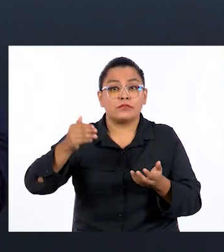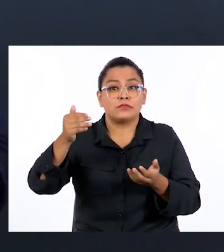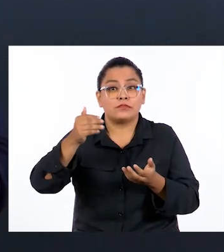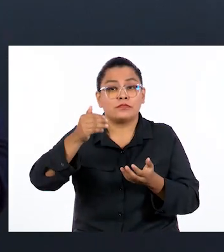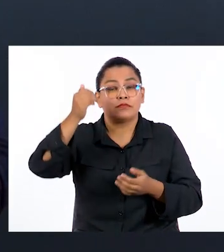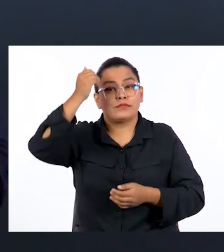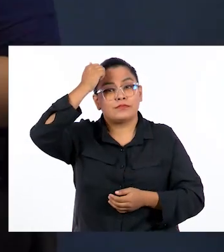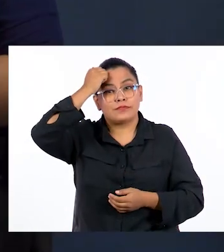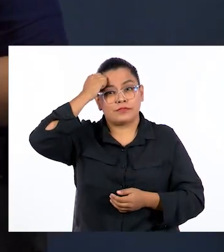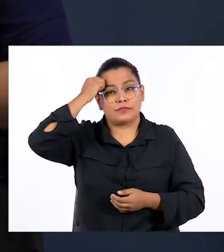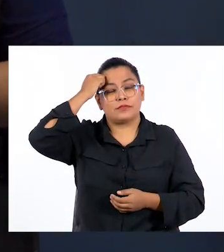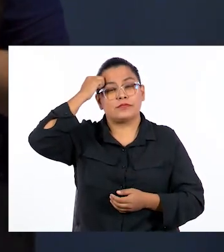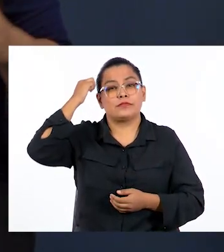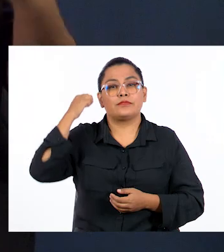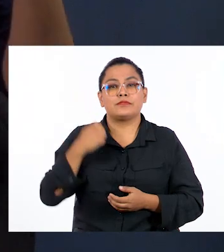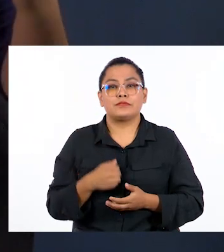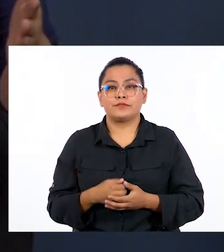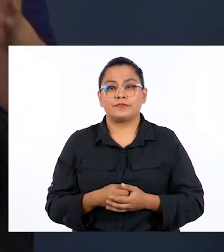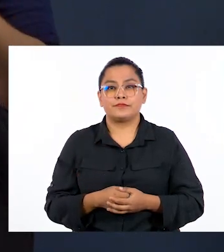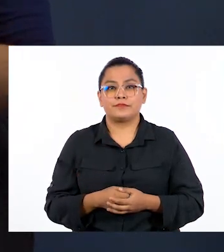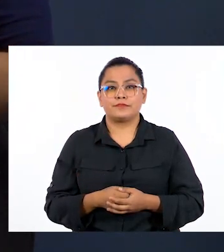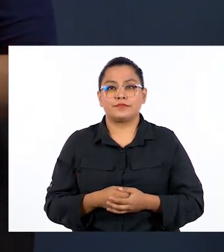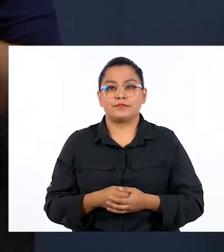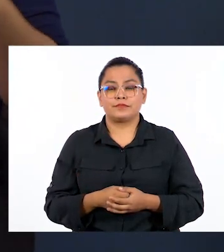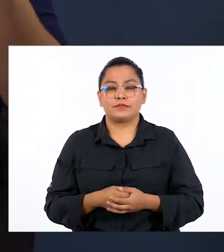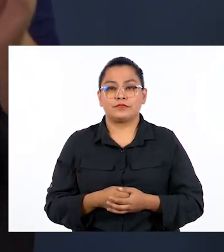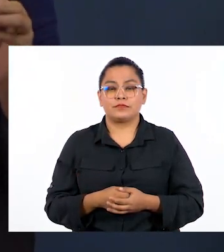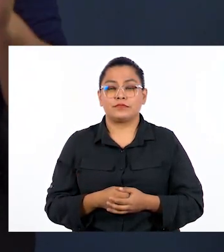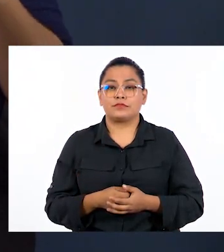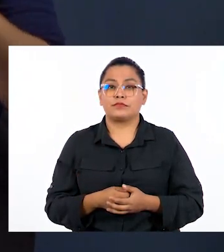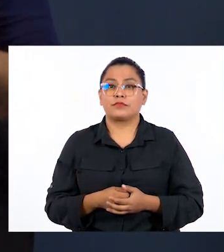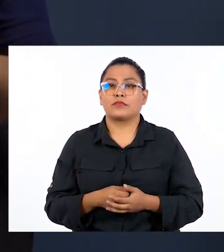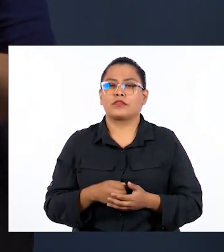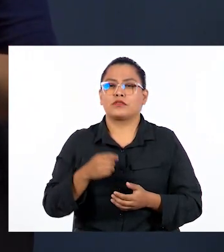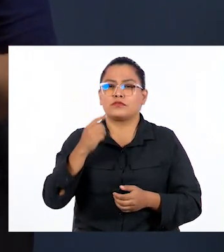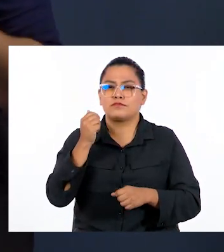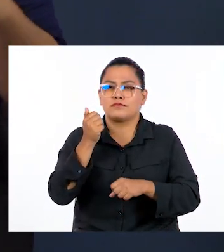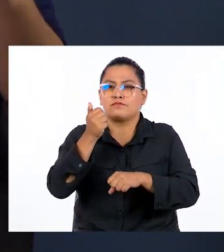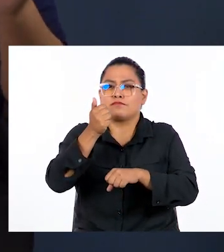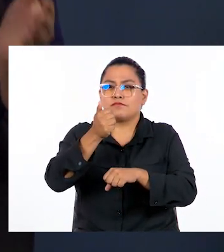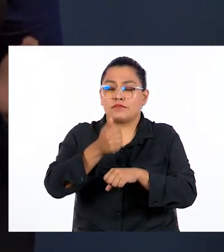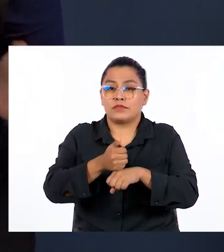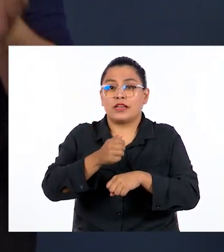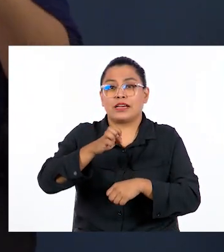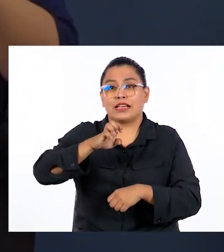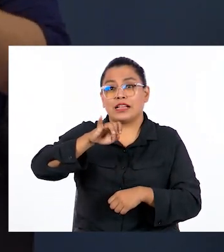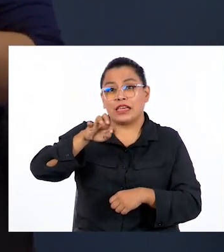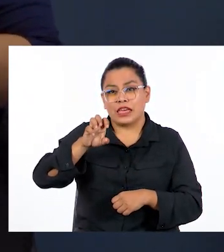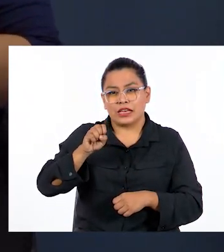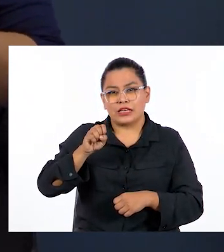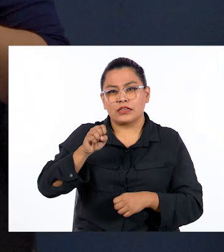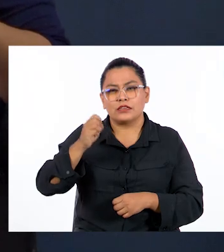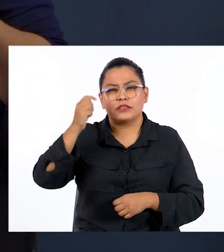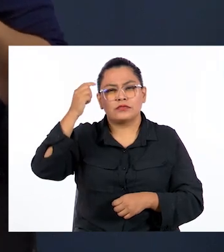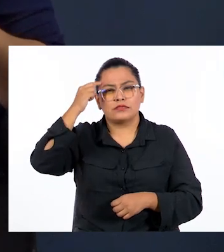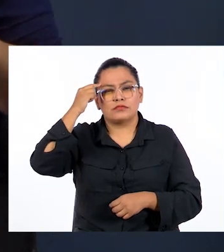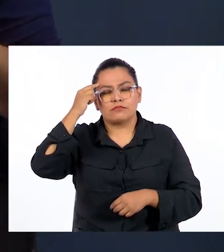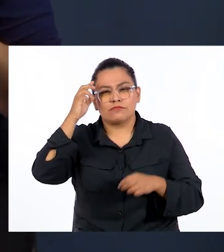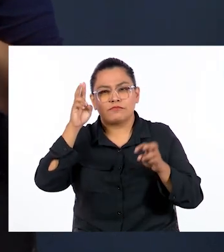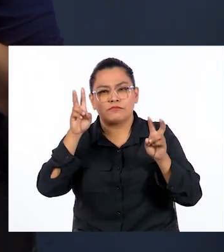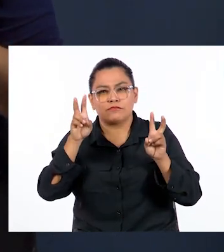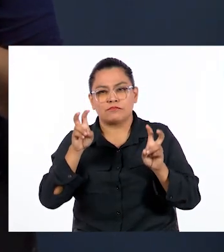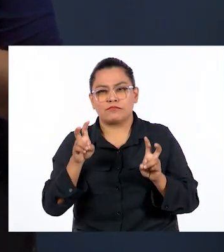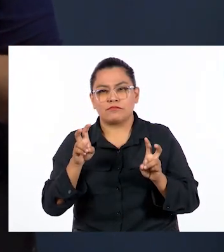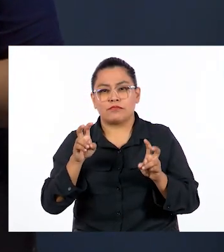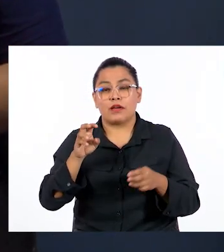enseñanza-aprendizaje. A partir de esto se plantean ejes, se priorizan contenidos e indicadores